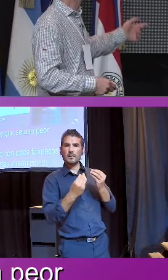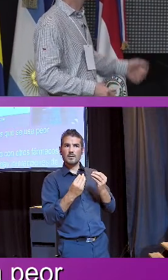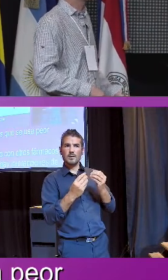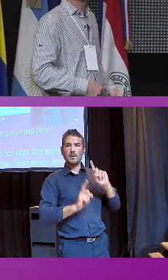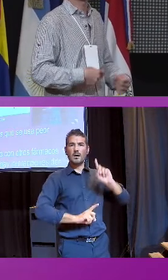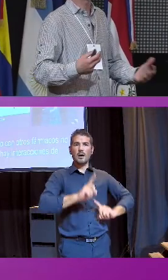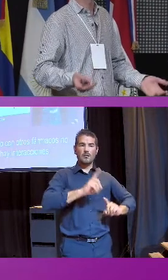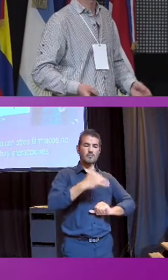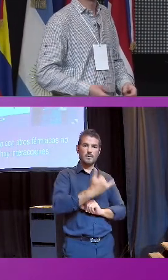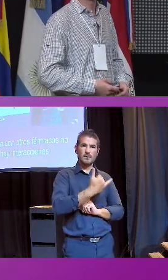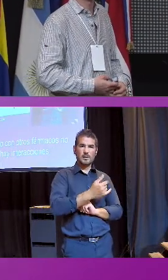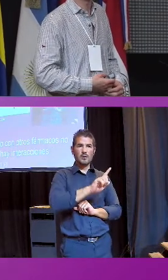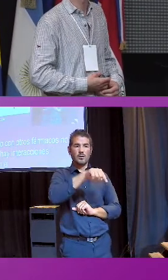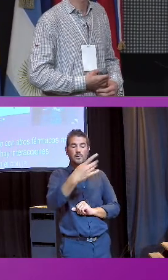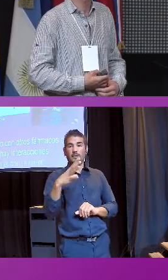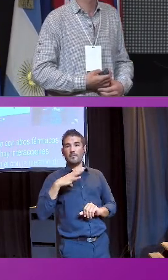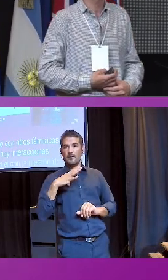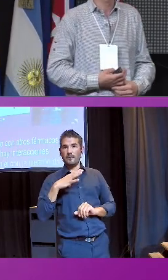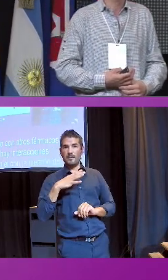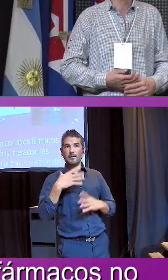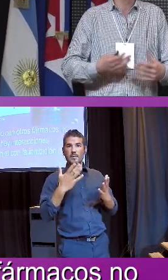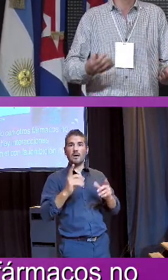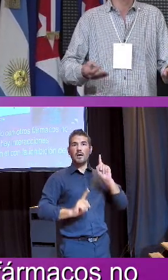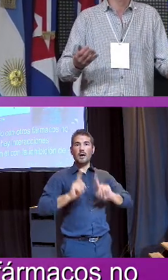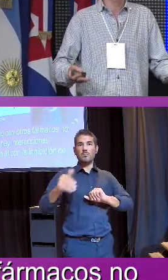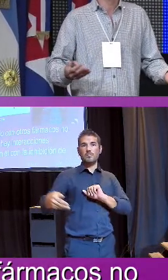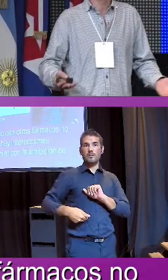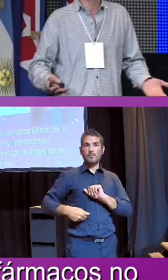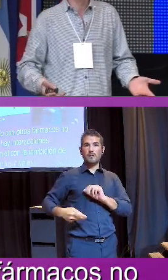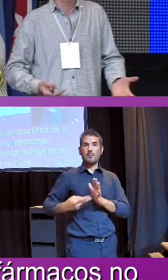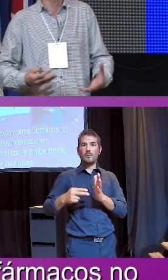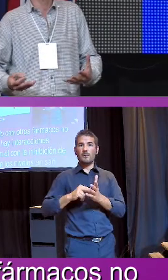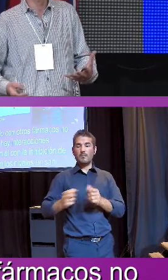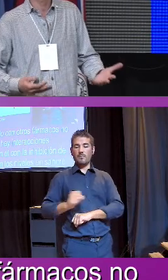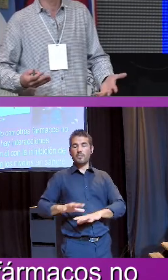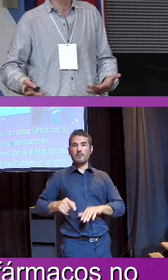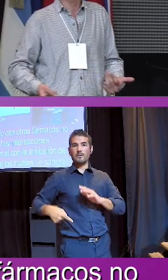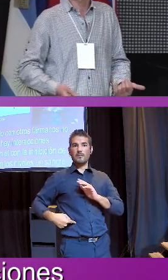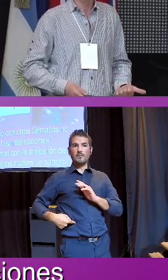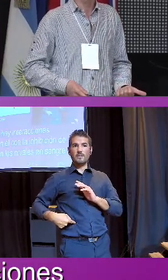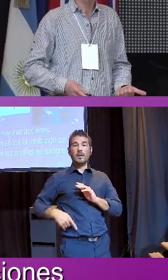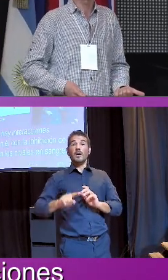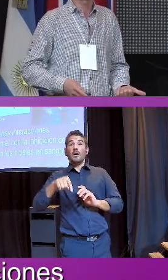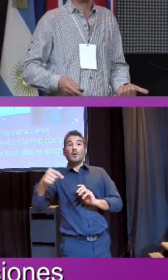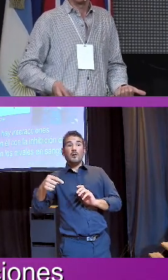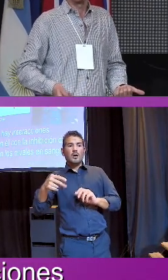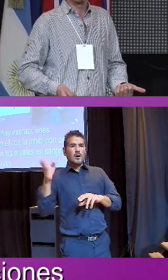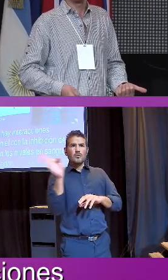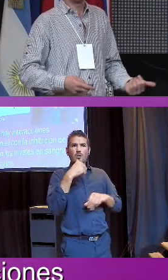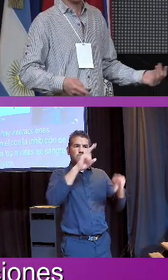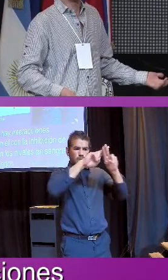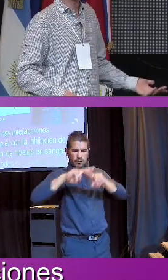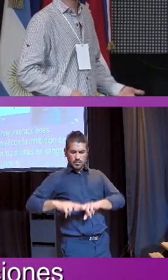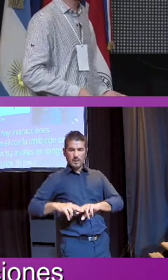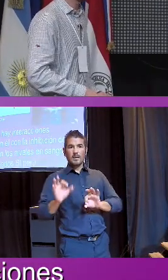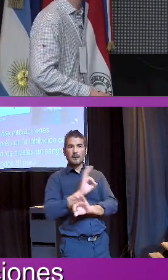descriptas, ¿sí?, que tienen que ver con la inhibición de citocromos en el hígado, que alteran los niveles en sangre. No se conoce la relevancia clínica de todos, ¿sí?,